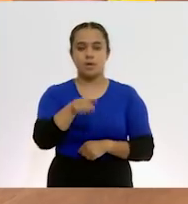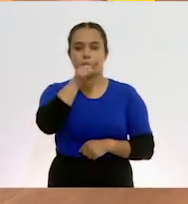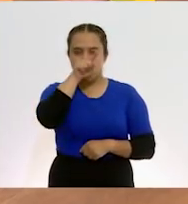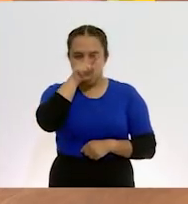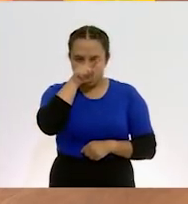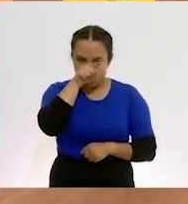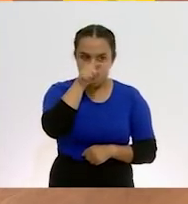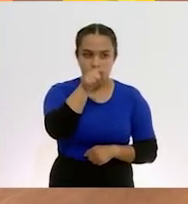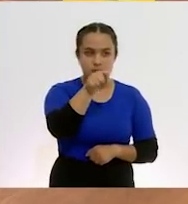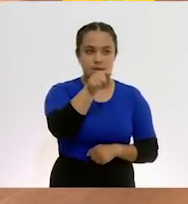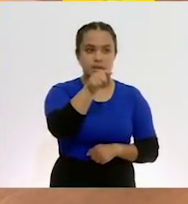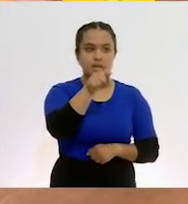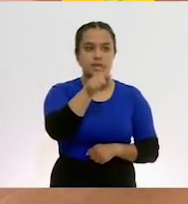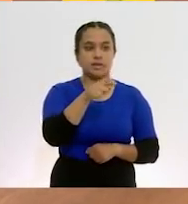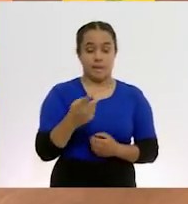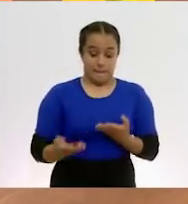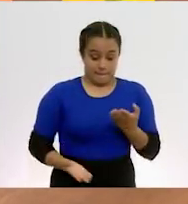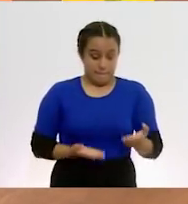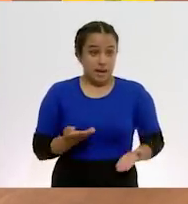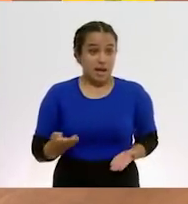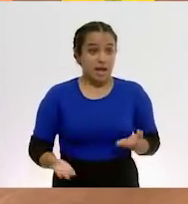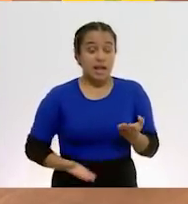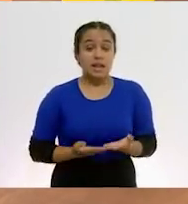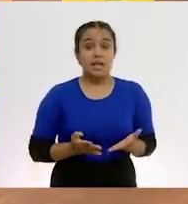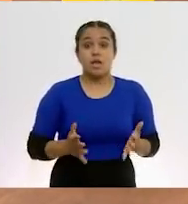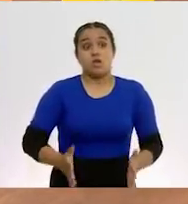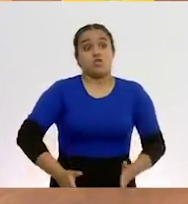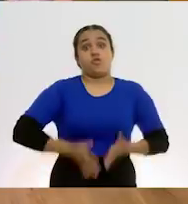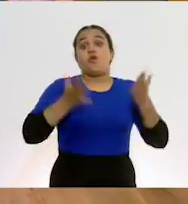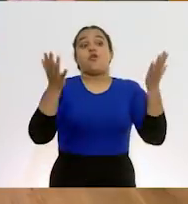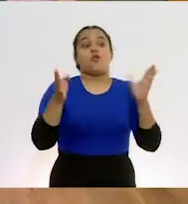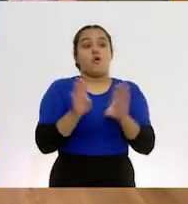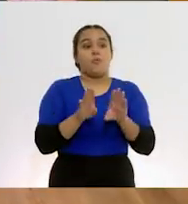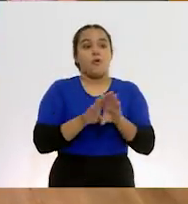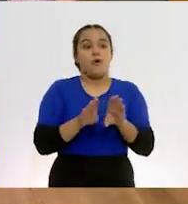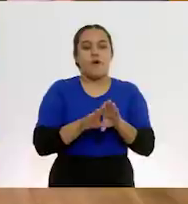colibrí bailando sorprendido.